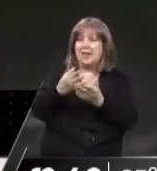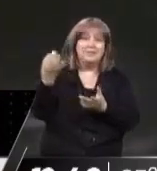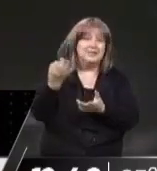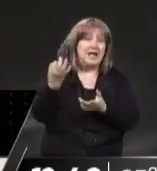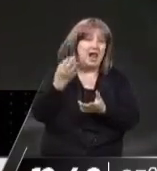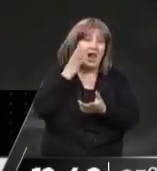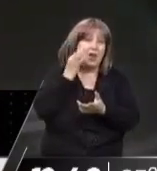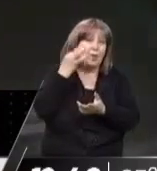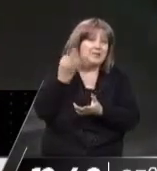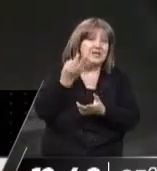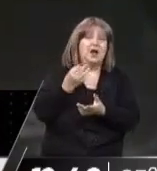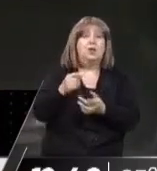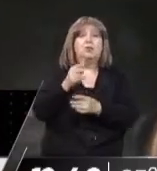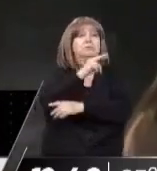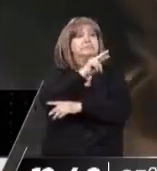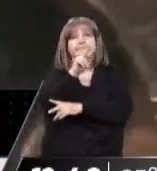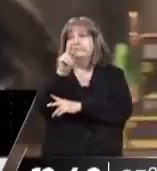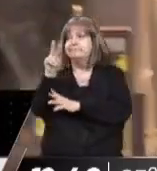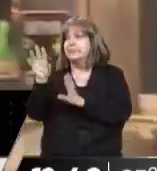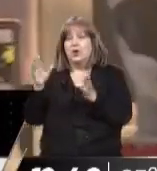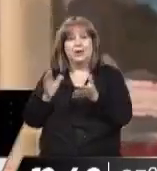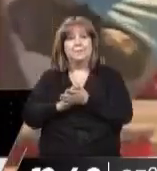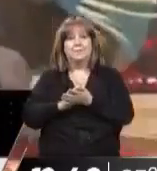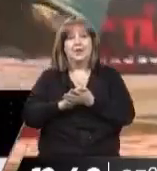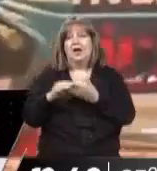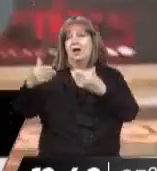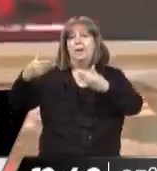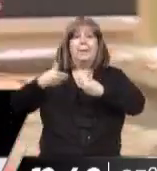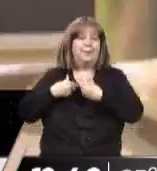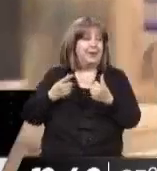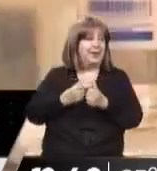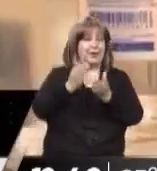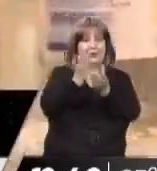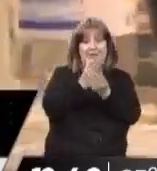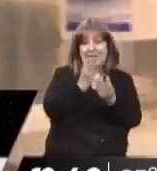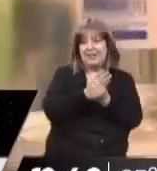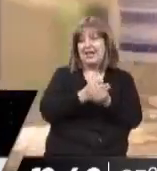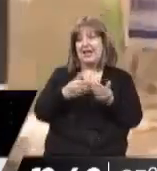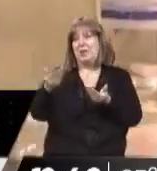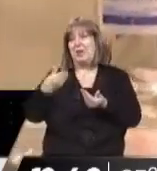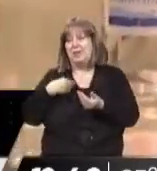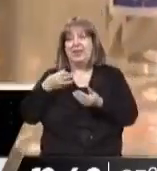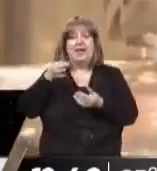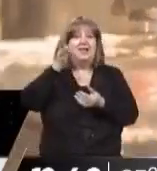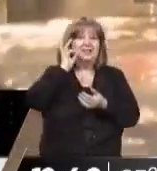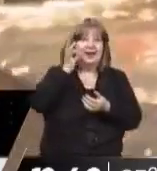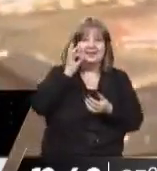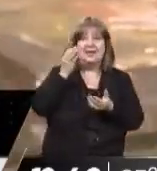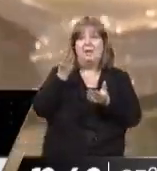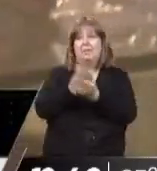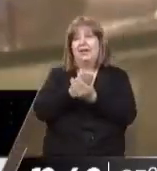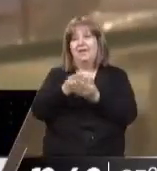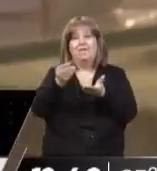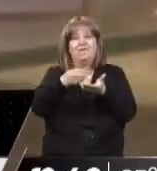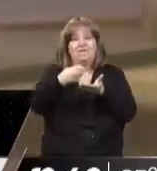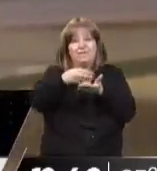Batman o piden todo lo que estoy viendo acá y cada cosa les llama la atención? Todo, me piden desde billeteras, tazas, figuras, coleccionables, cómics,